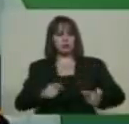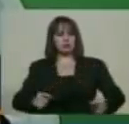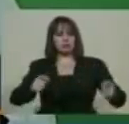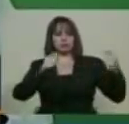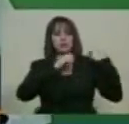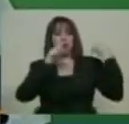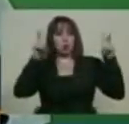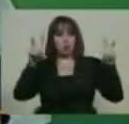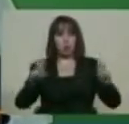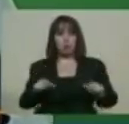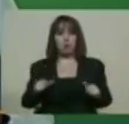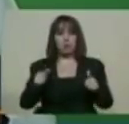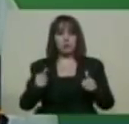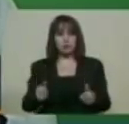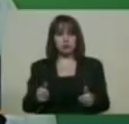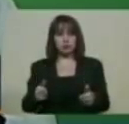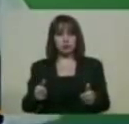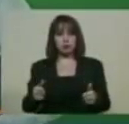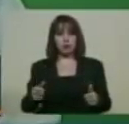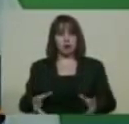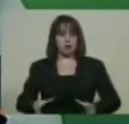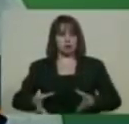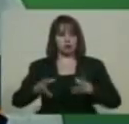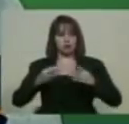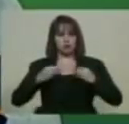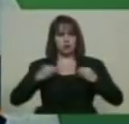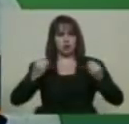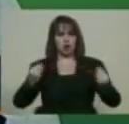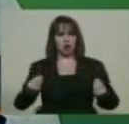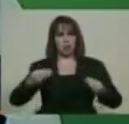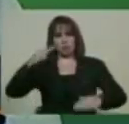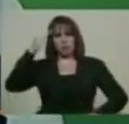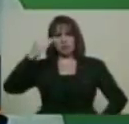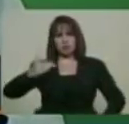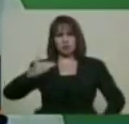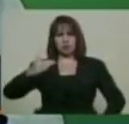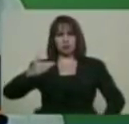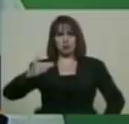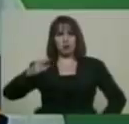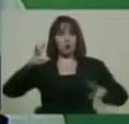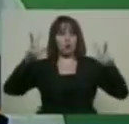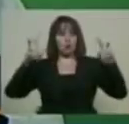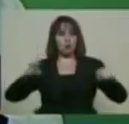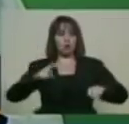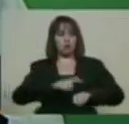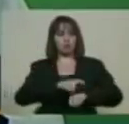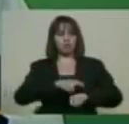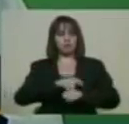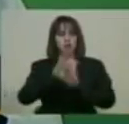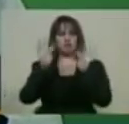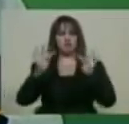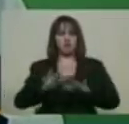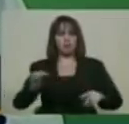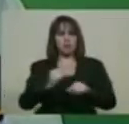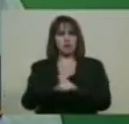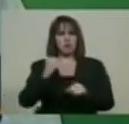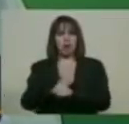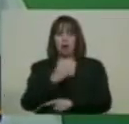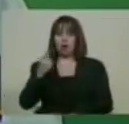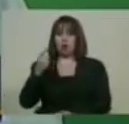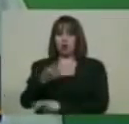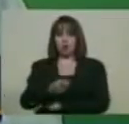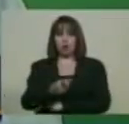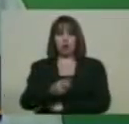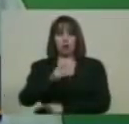comienzo de asumir mis funciones como comandante en jefe con una nueva dinámica. Y le ordeno